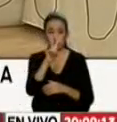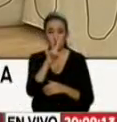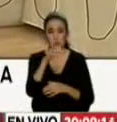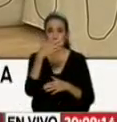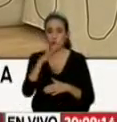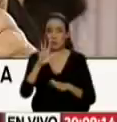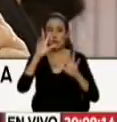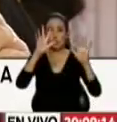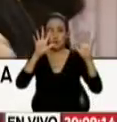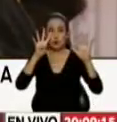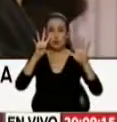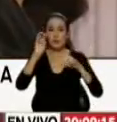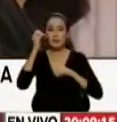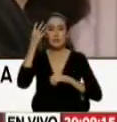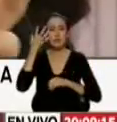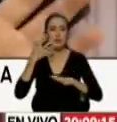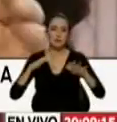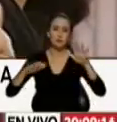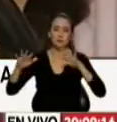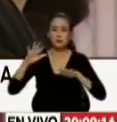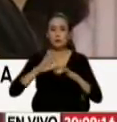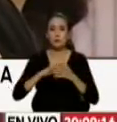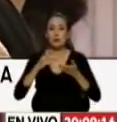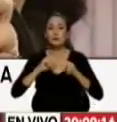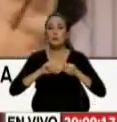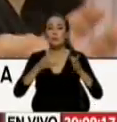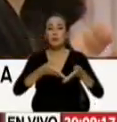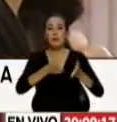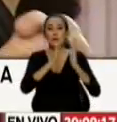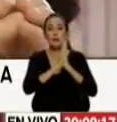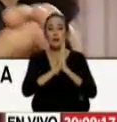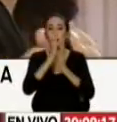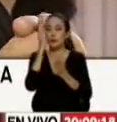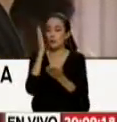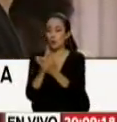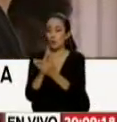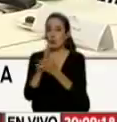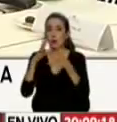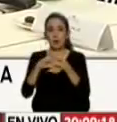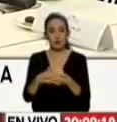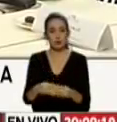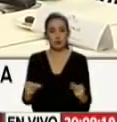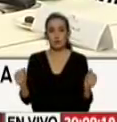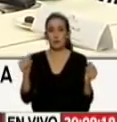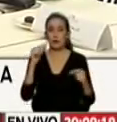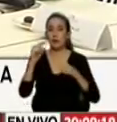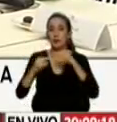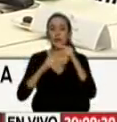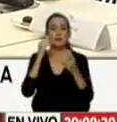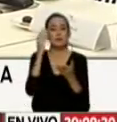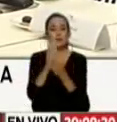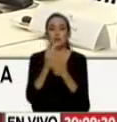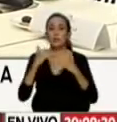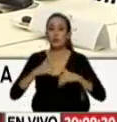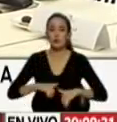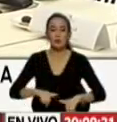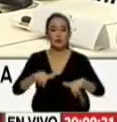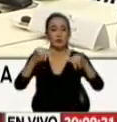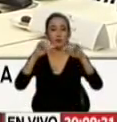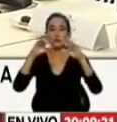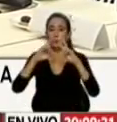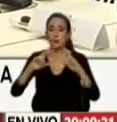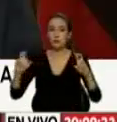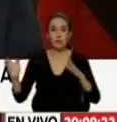de 90 días, aunque en el caso del pedido de nulidad su respuesta toma mucho más tiempo en resolver y no suspende el laudo que de todas formas sigue